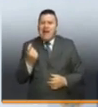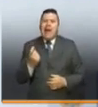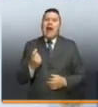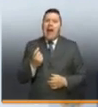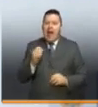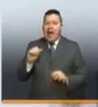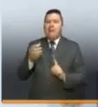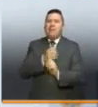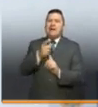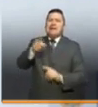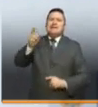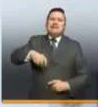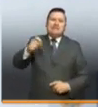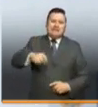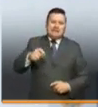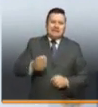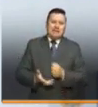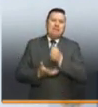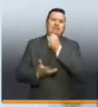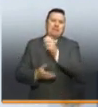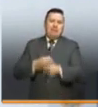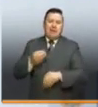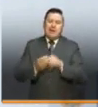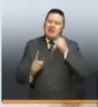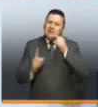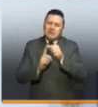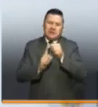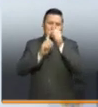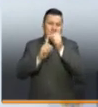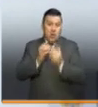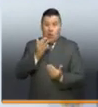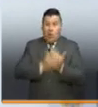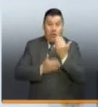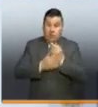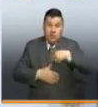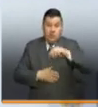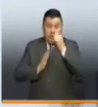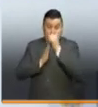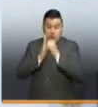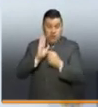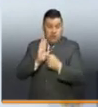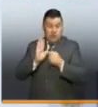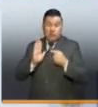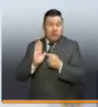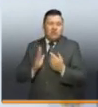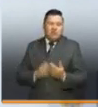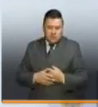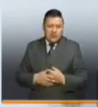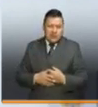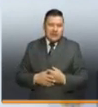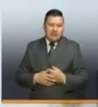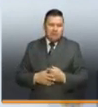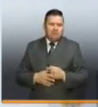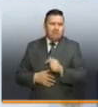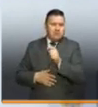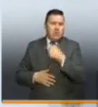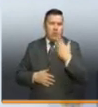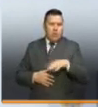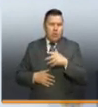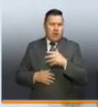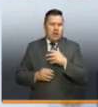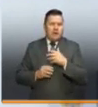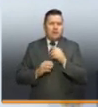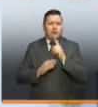podrían necesitar estos recursos lo especial novedoso innovador de este programa entonces es el cruce de muchas bases de datos